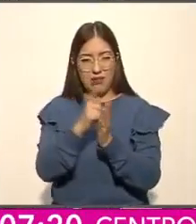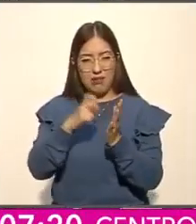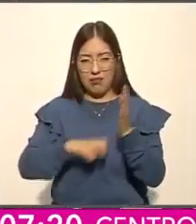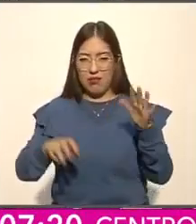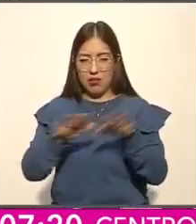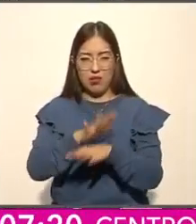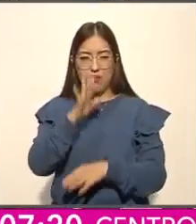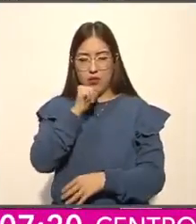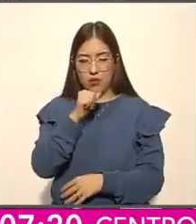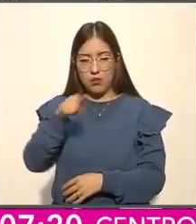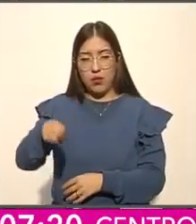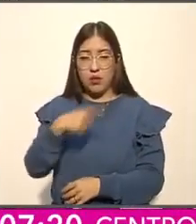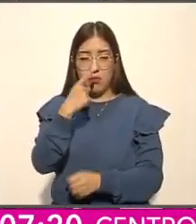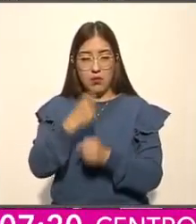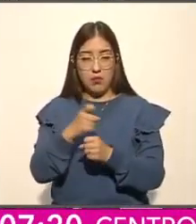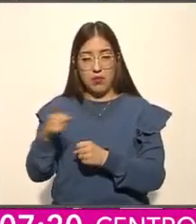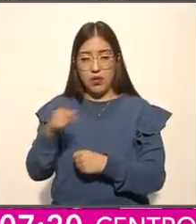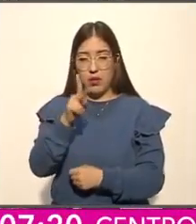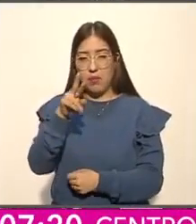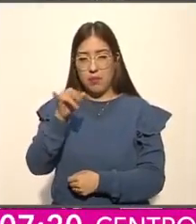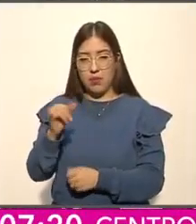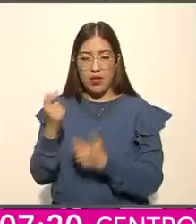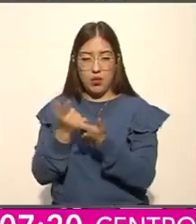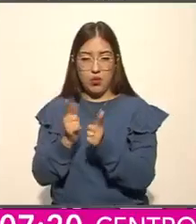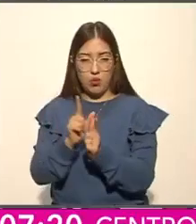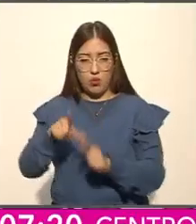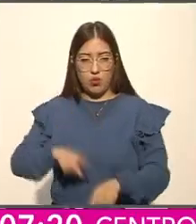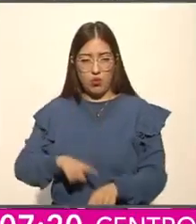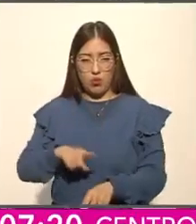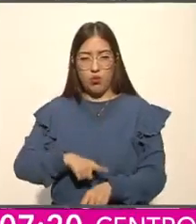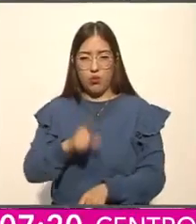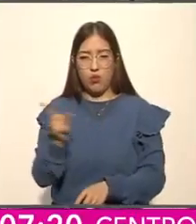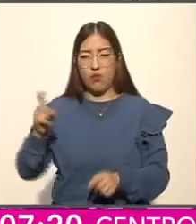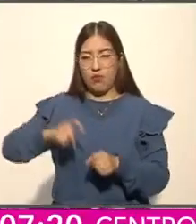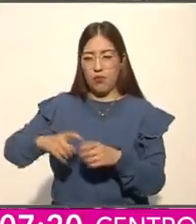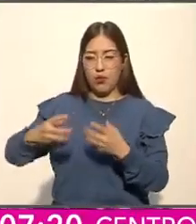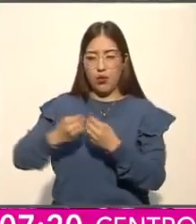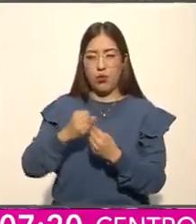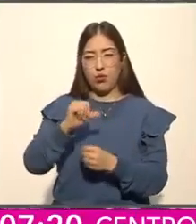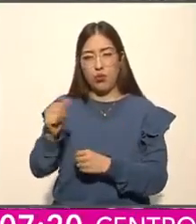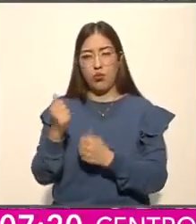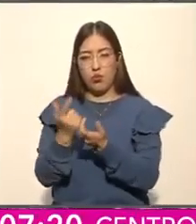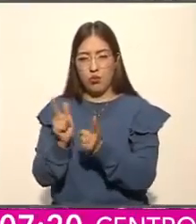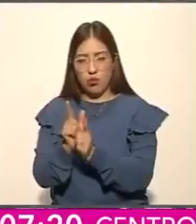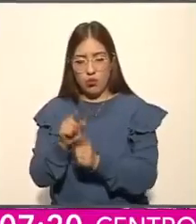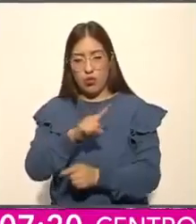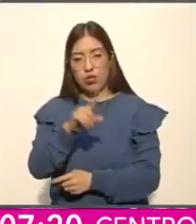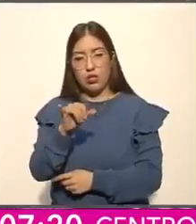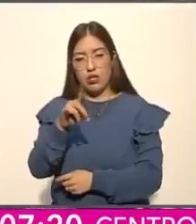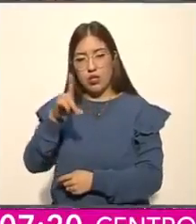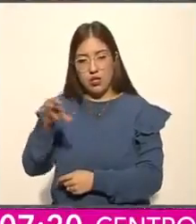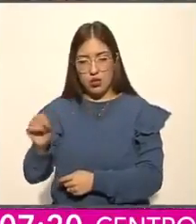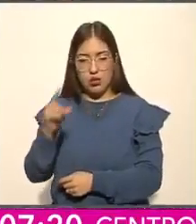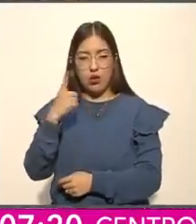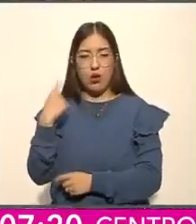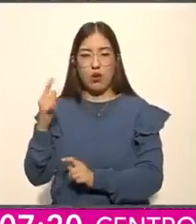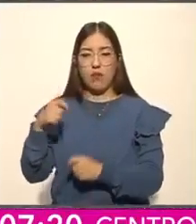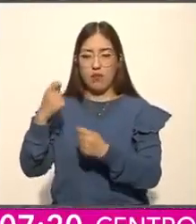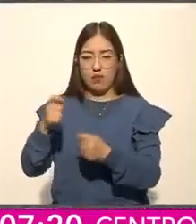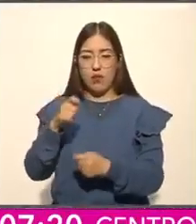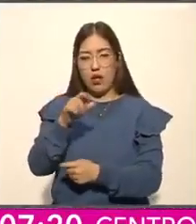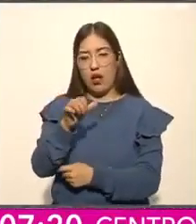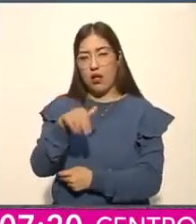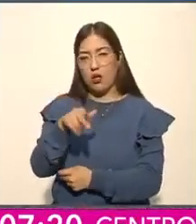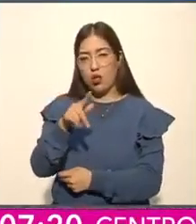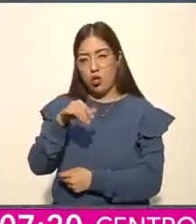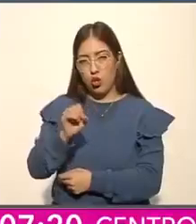vez, un gobierno priista incluía en el gabinete a un integrante de la oposición. Zedillo nombró al panista Antonio